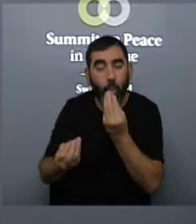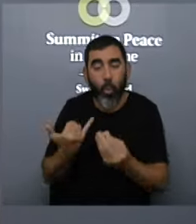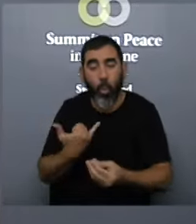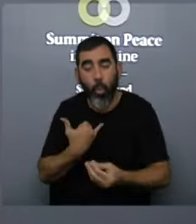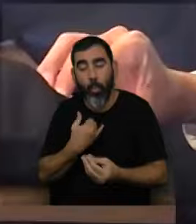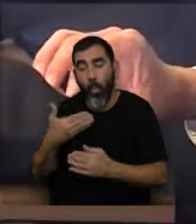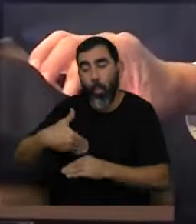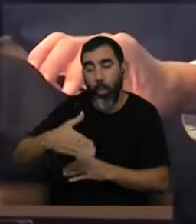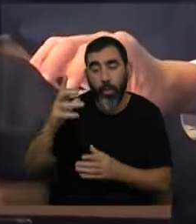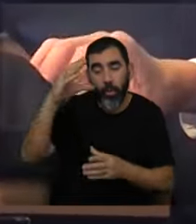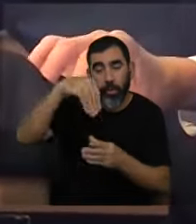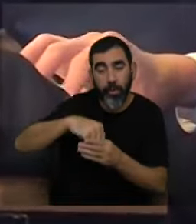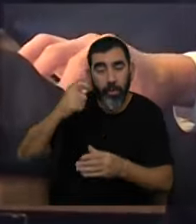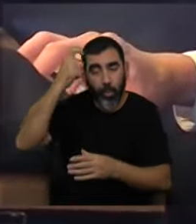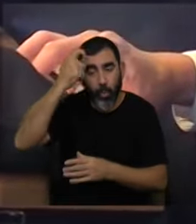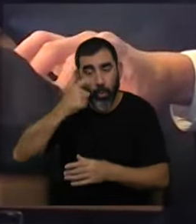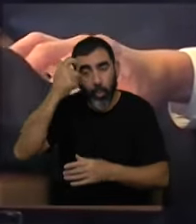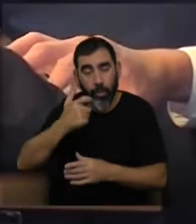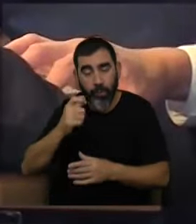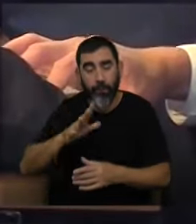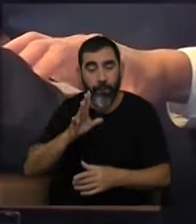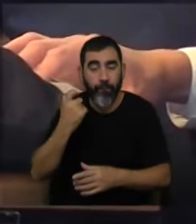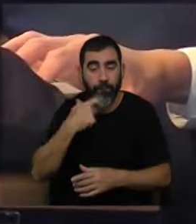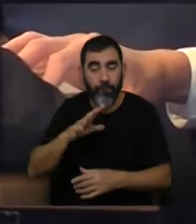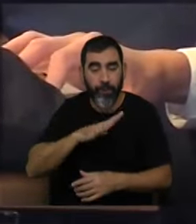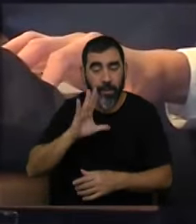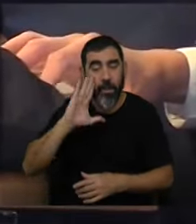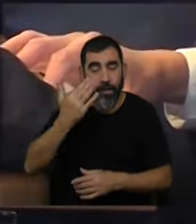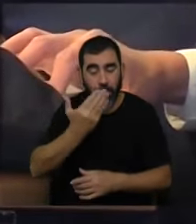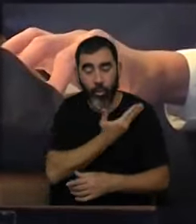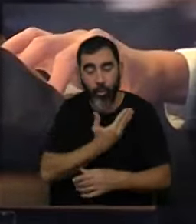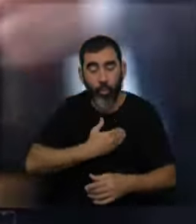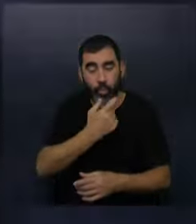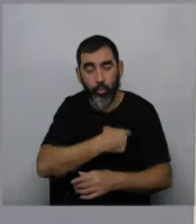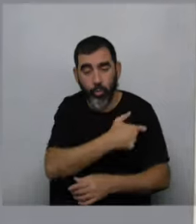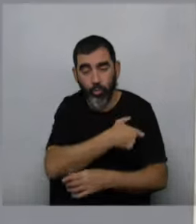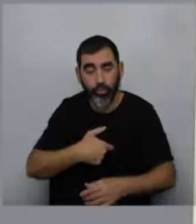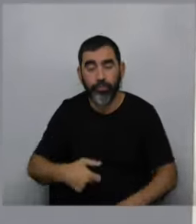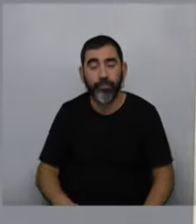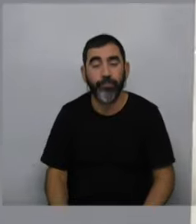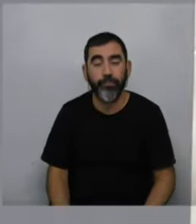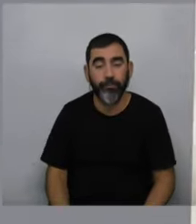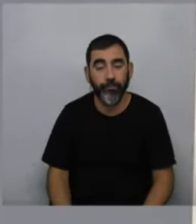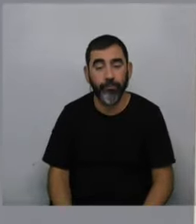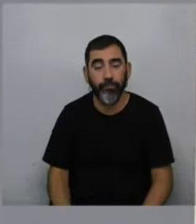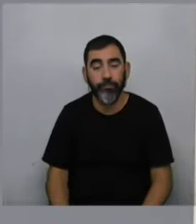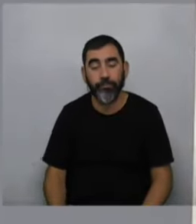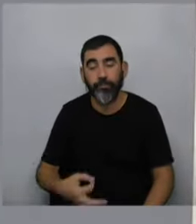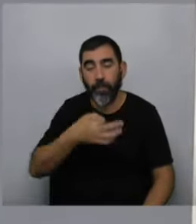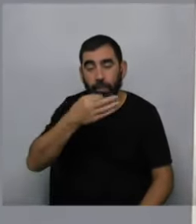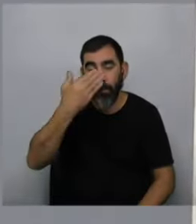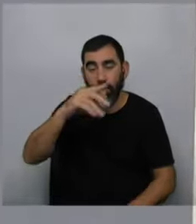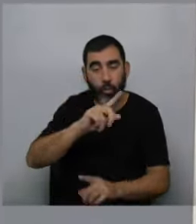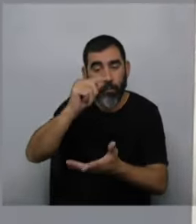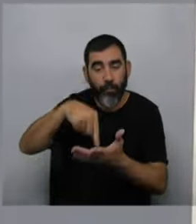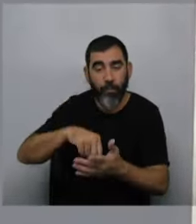puede incluir a Rusia en el proceso de paz sigue pendiente reconoció la presidenta de Suiza y anfitriona de la Cumbre la declaración final no fue